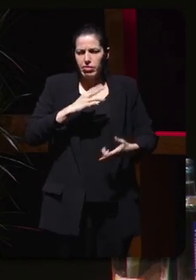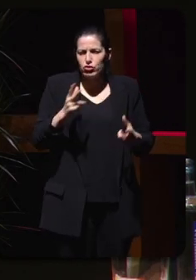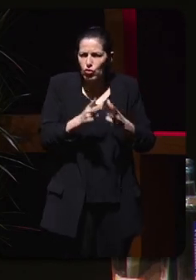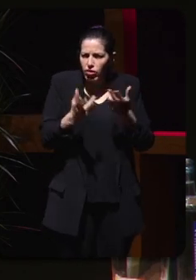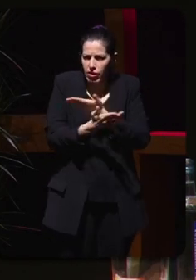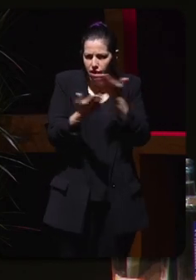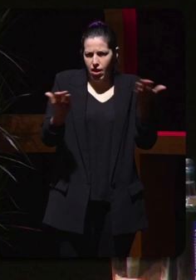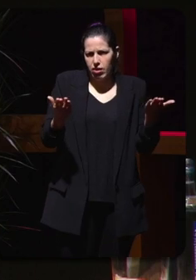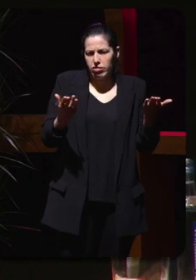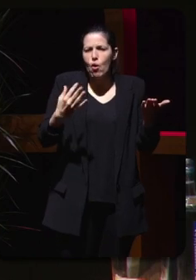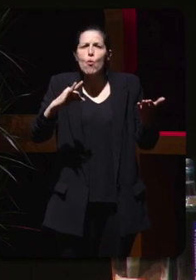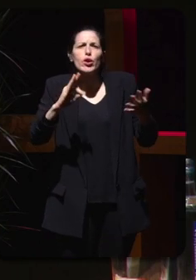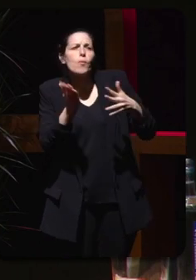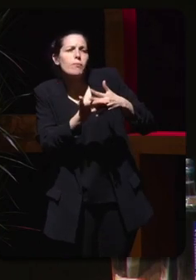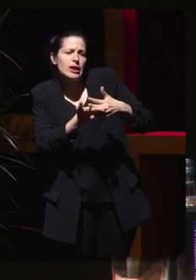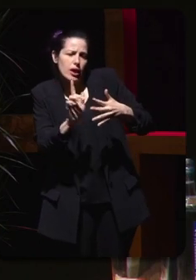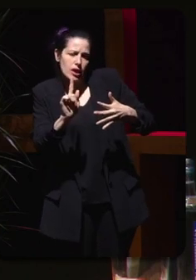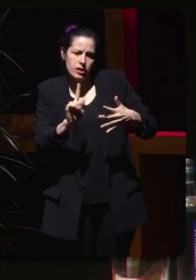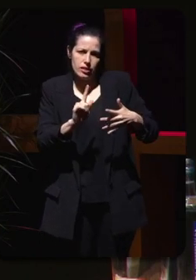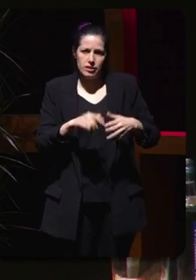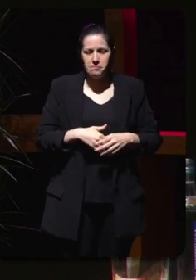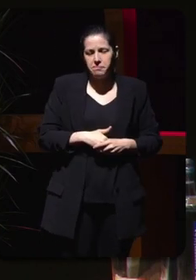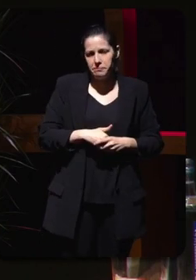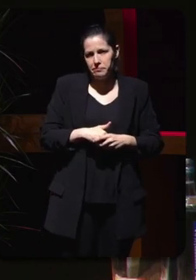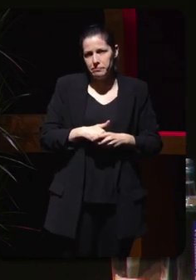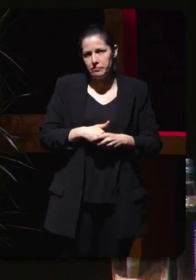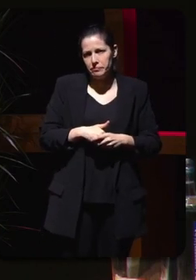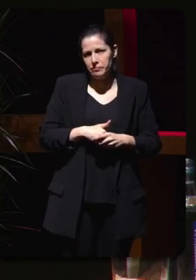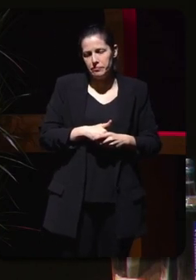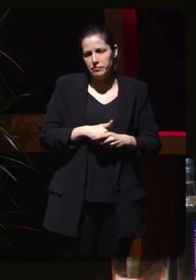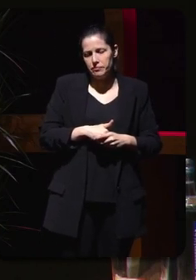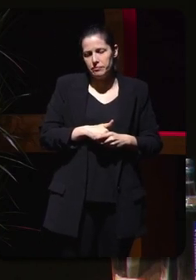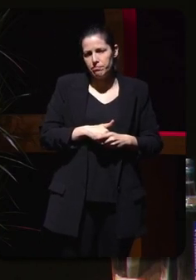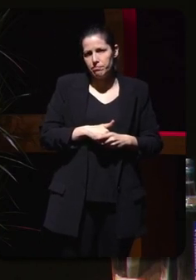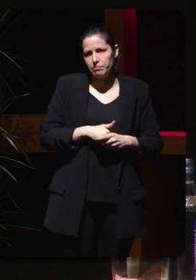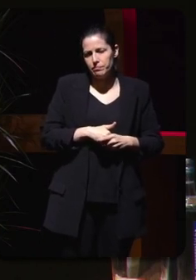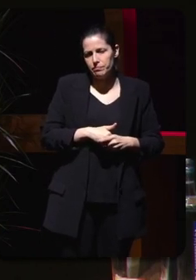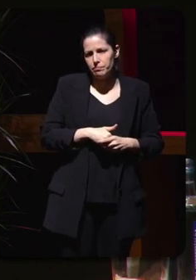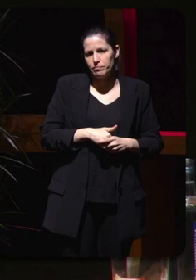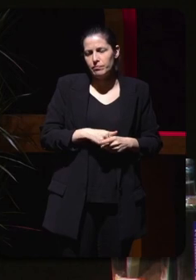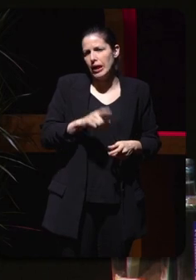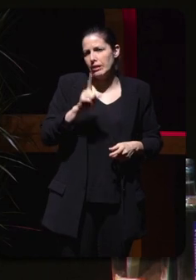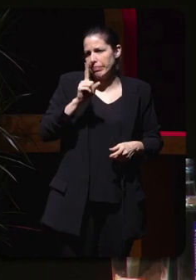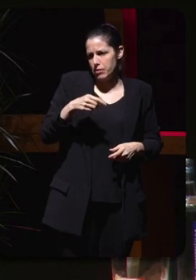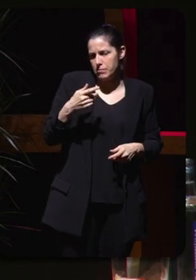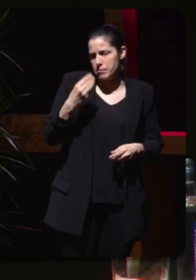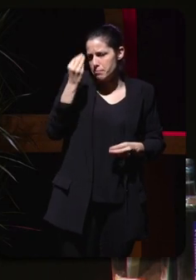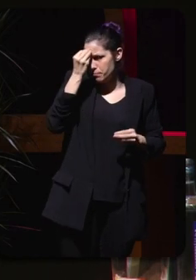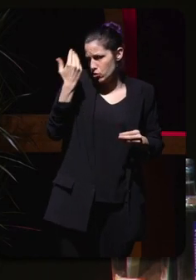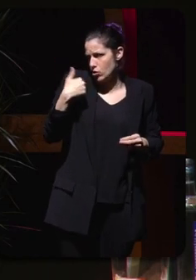lugar de solo la mitad, ¿no? Y además, sobre todo, como ya lo he dicho al principio y queda bastante claro, me